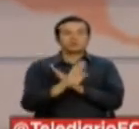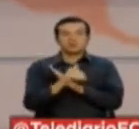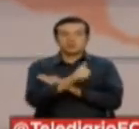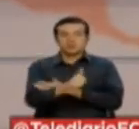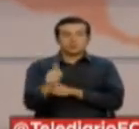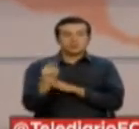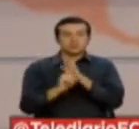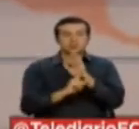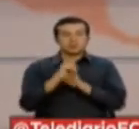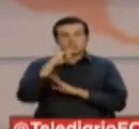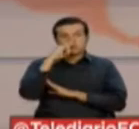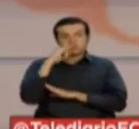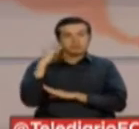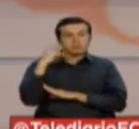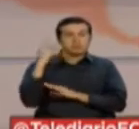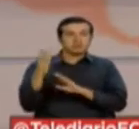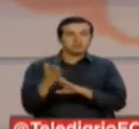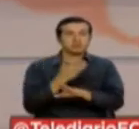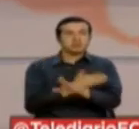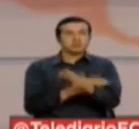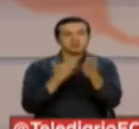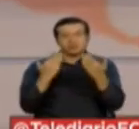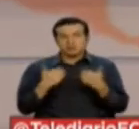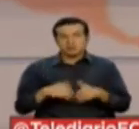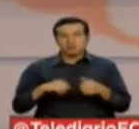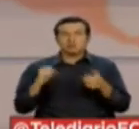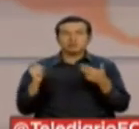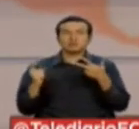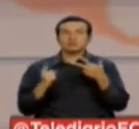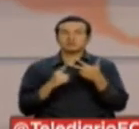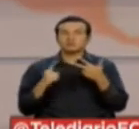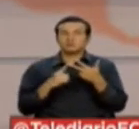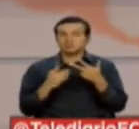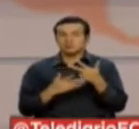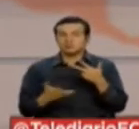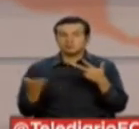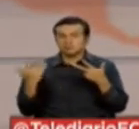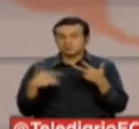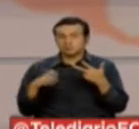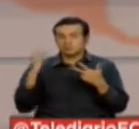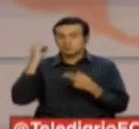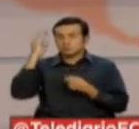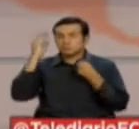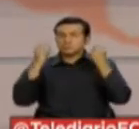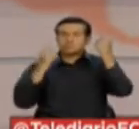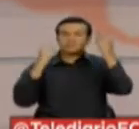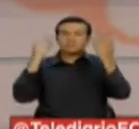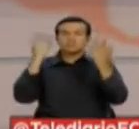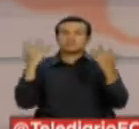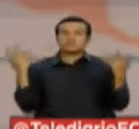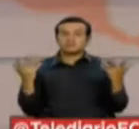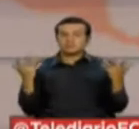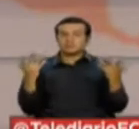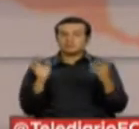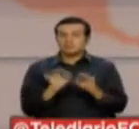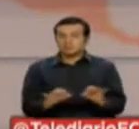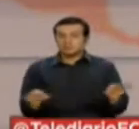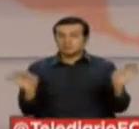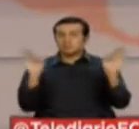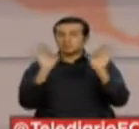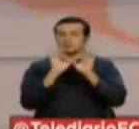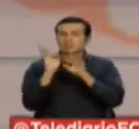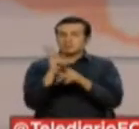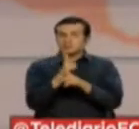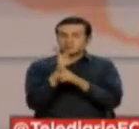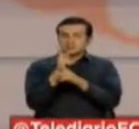del desarrollo infantil temprano, ¿no? El tercer elemento, que es también otra innovación, es trabajar sustancialmente la